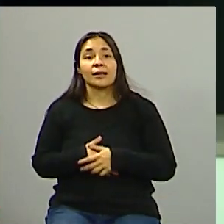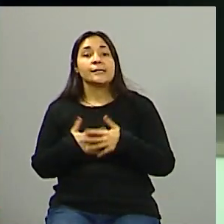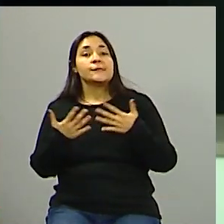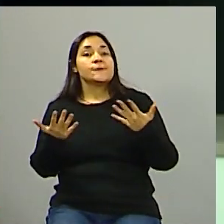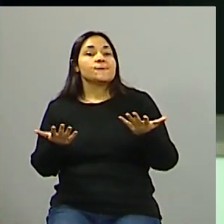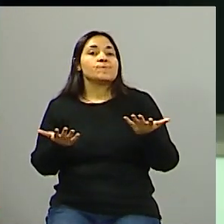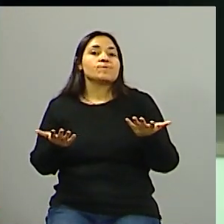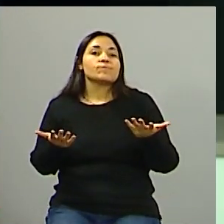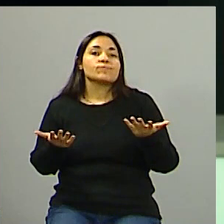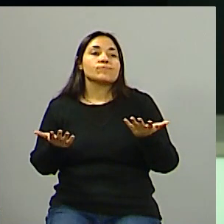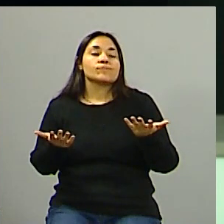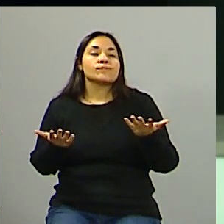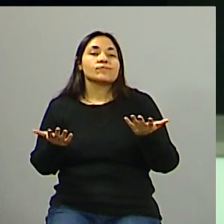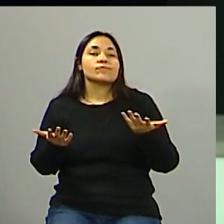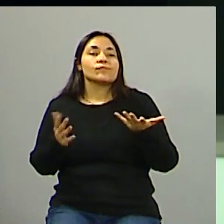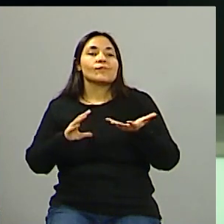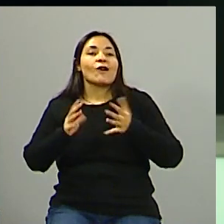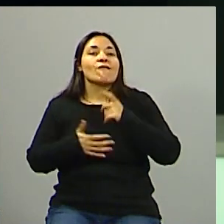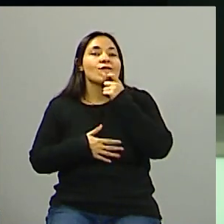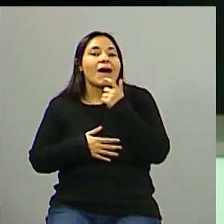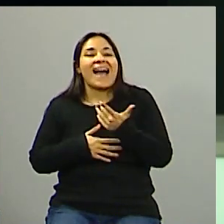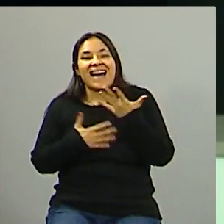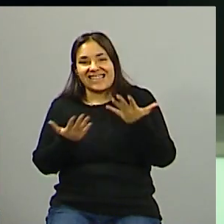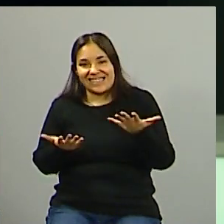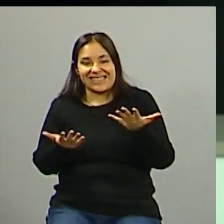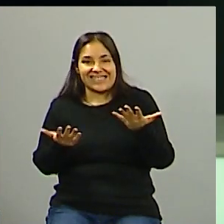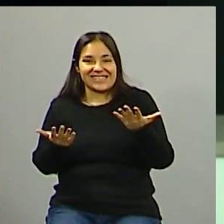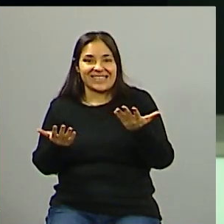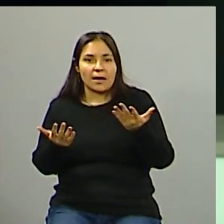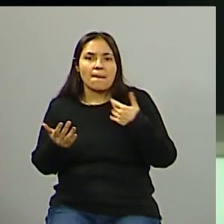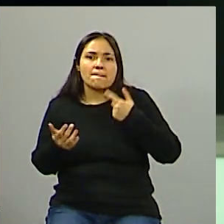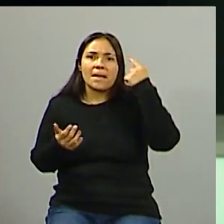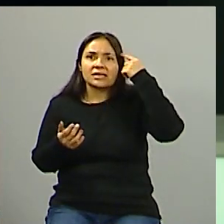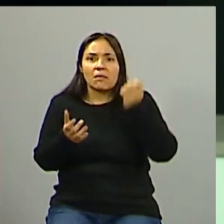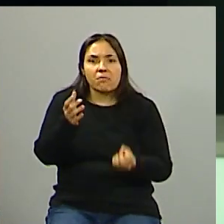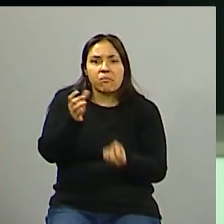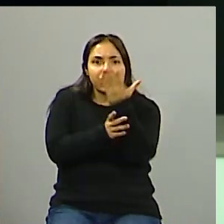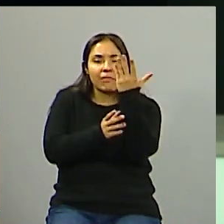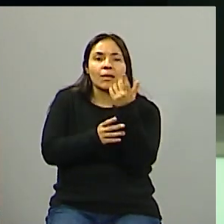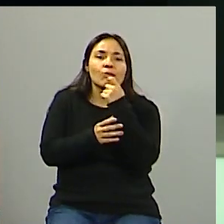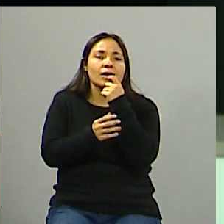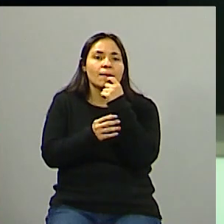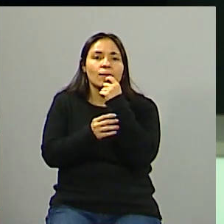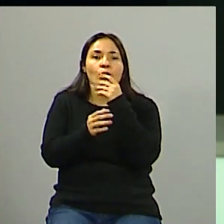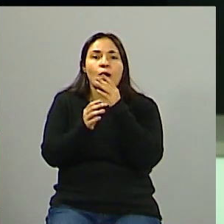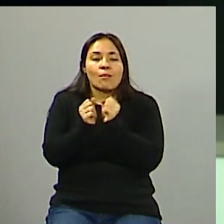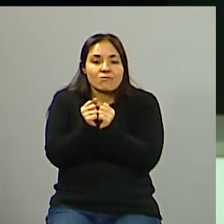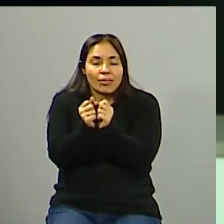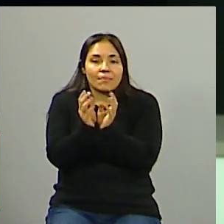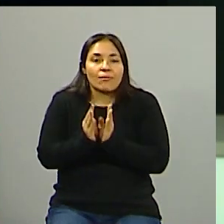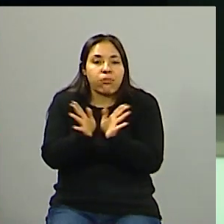más sencilla la cosa, bueno, plantear sistemas que sean híbridos, mixtos, que